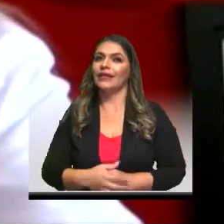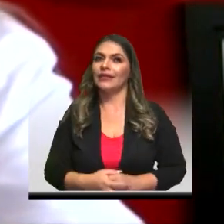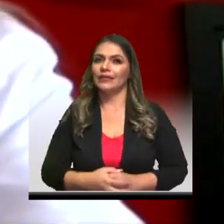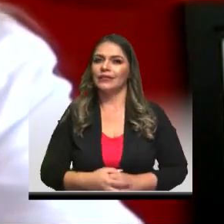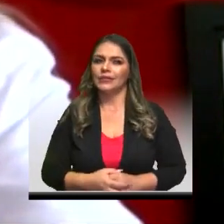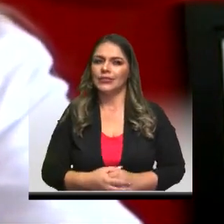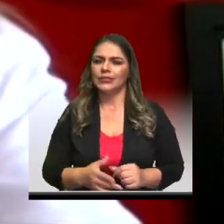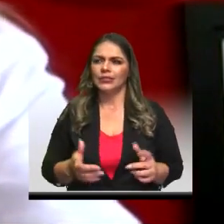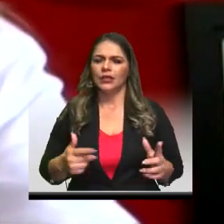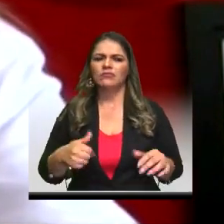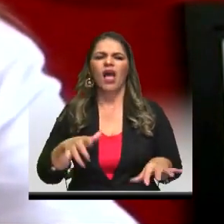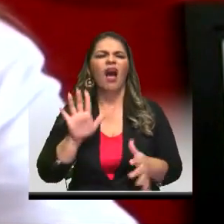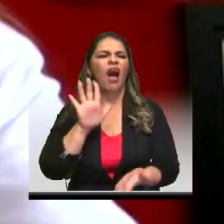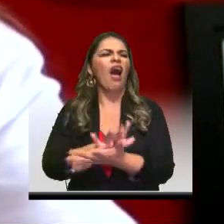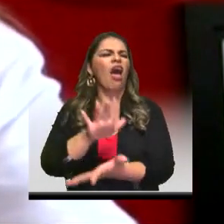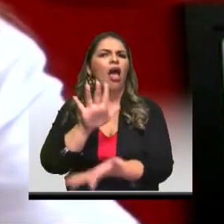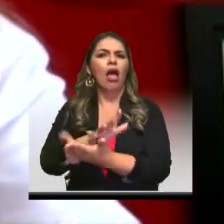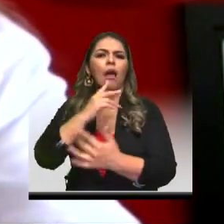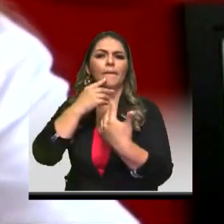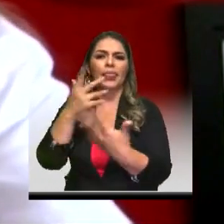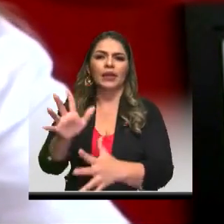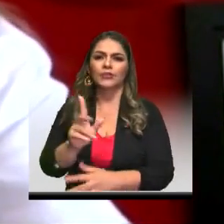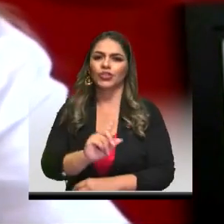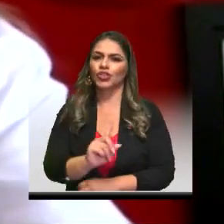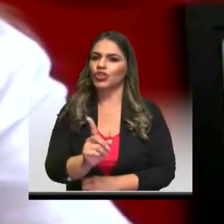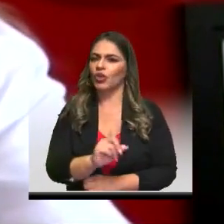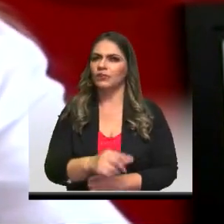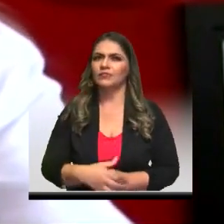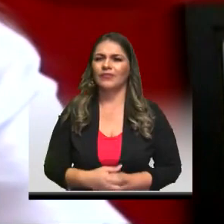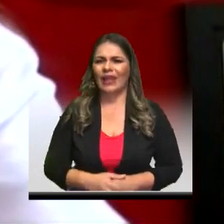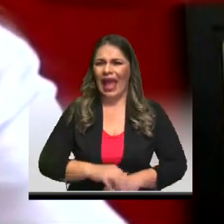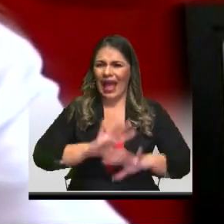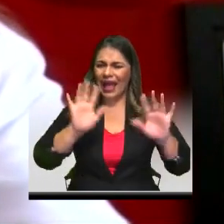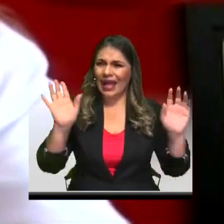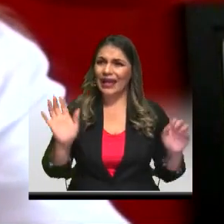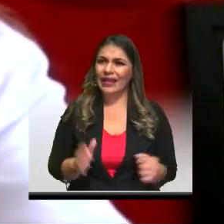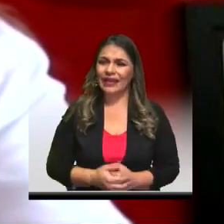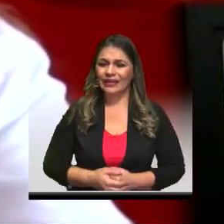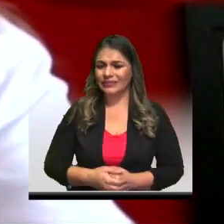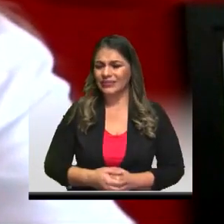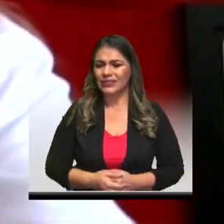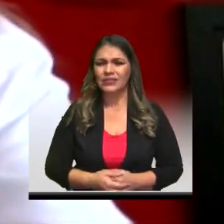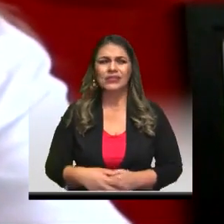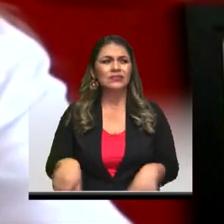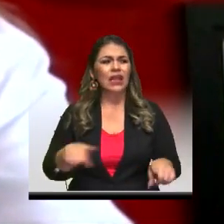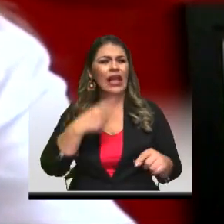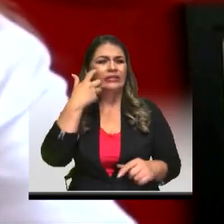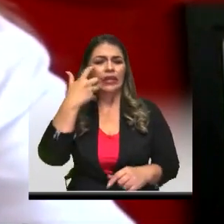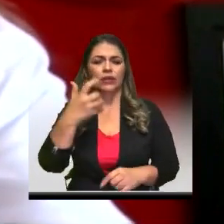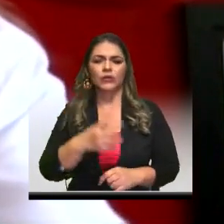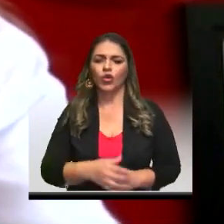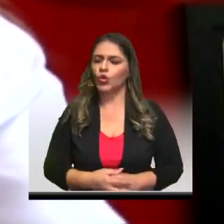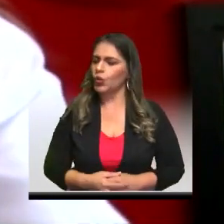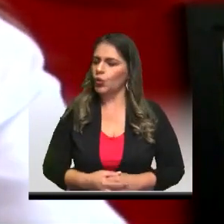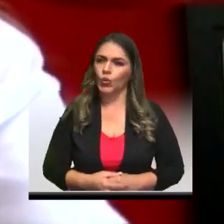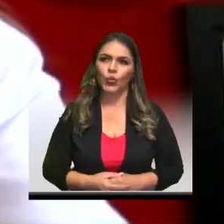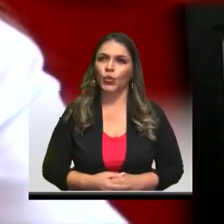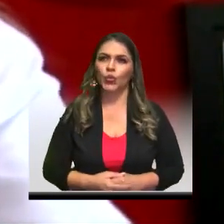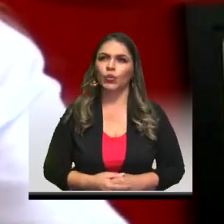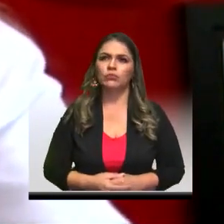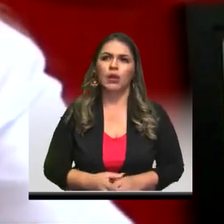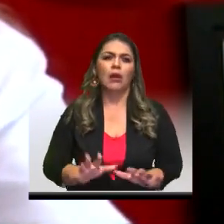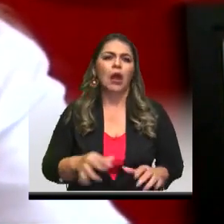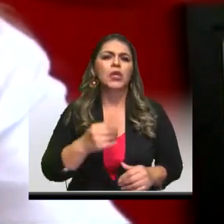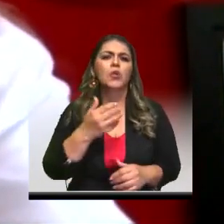no minimicen la situación. No digan, ay, claro, es que nosotros... No, mató un